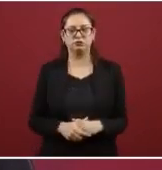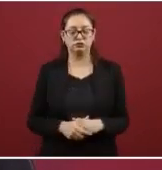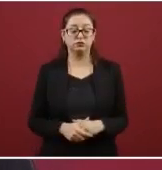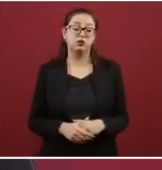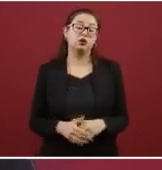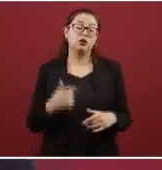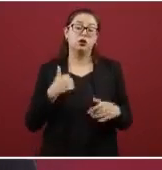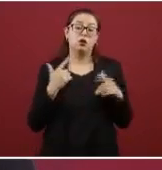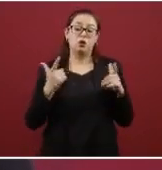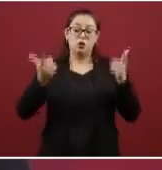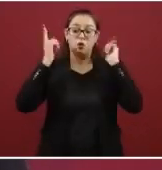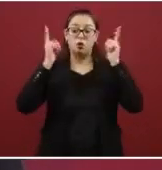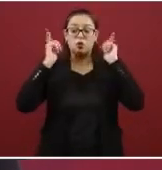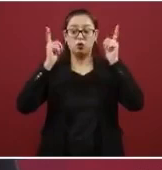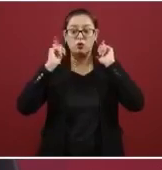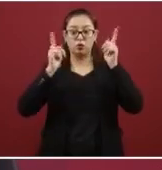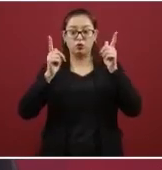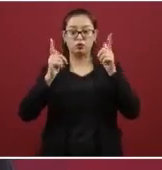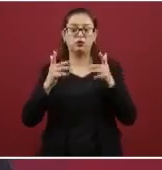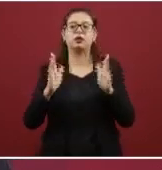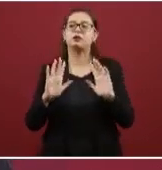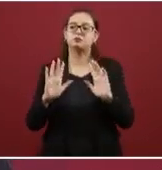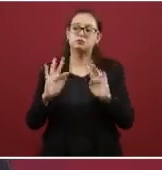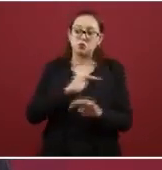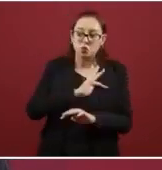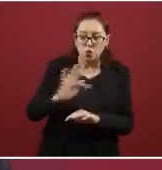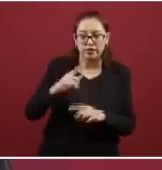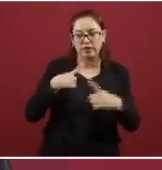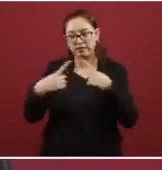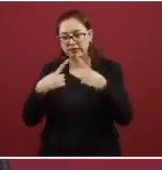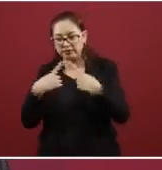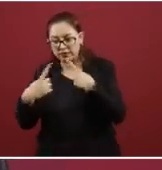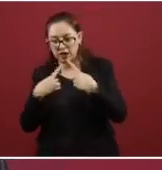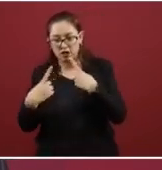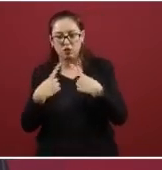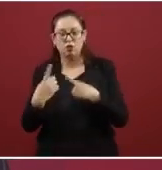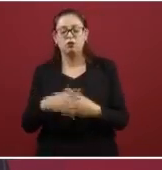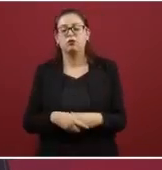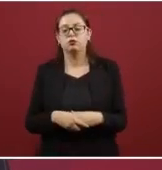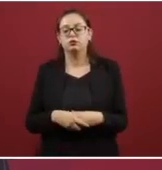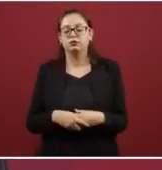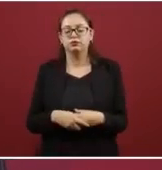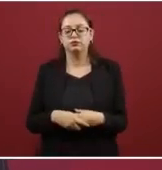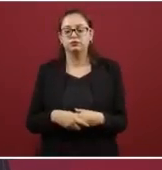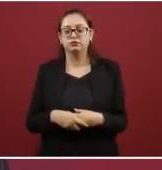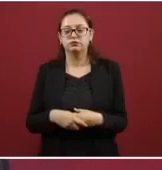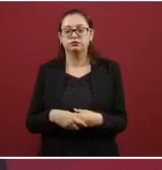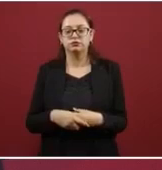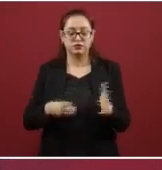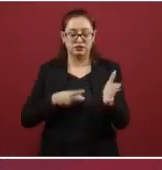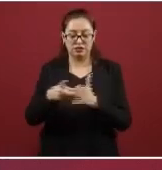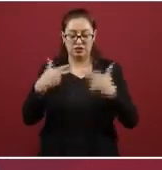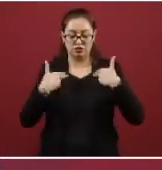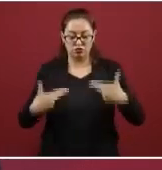Deseamos que haya diálogo, que se respeten los